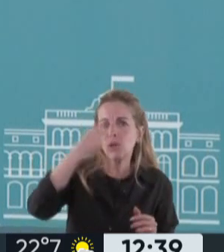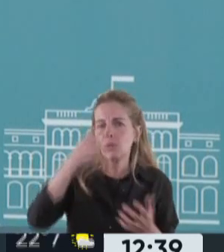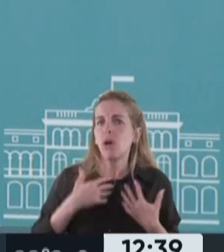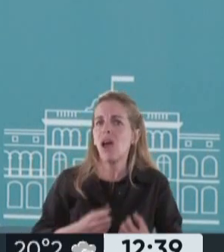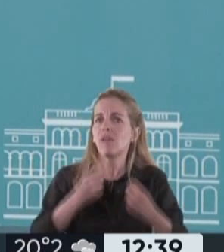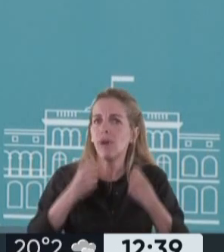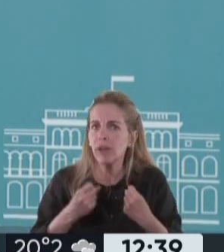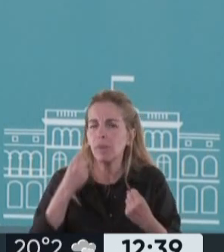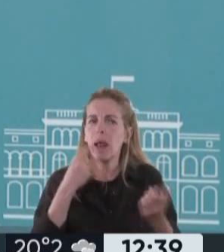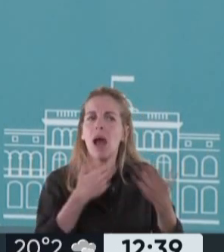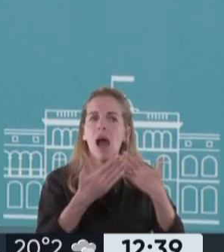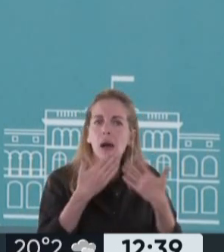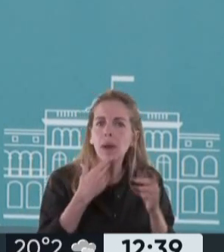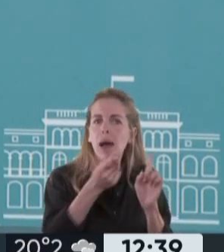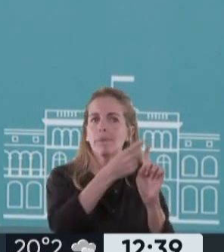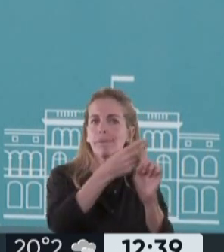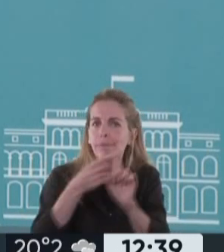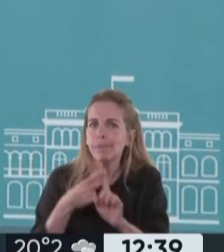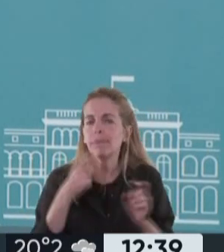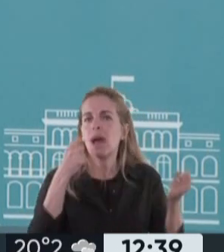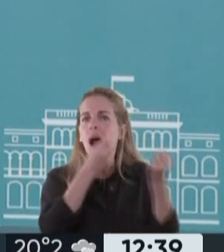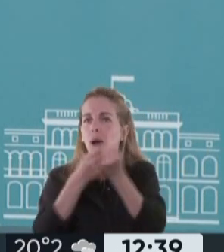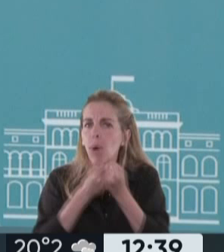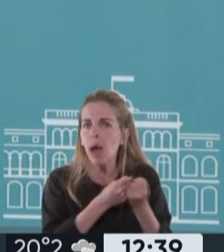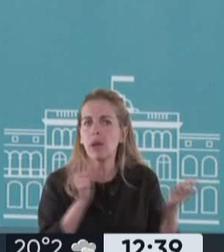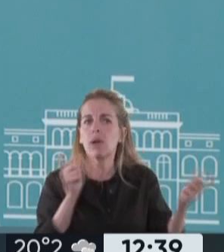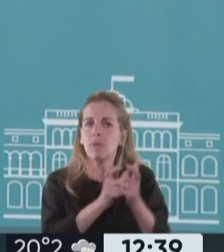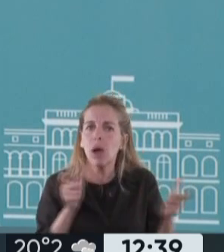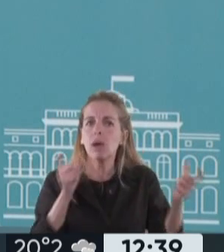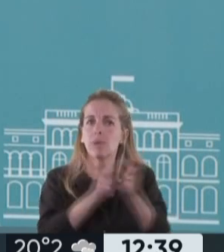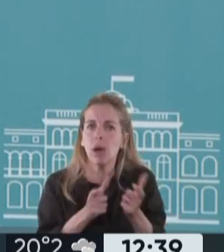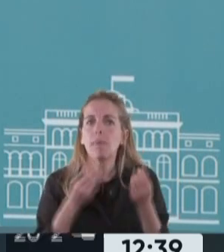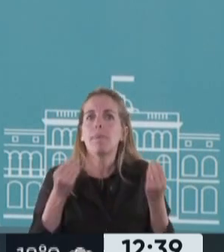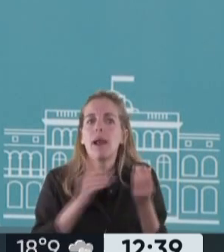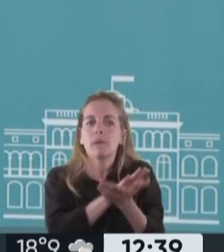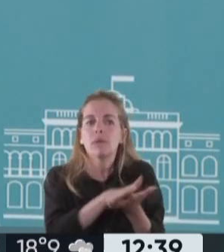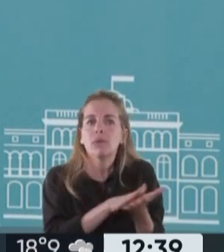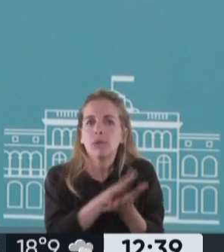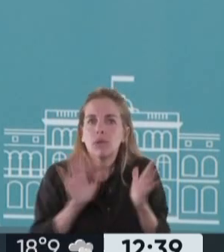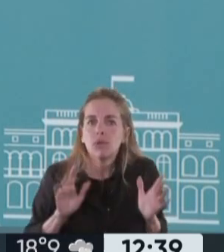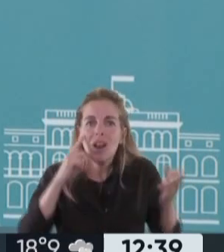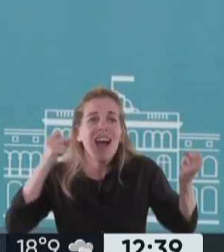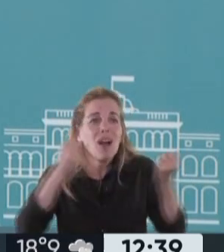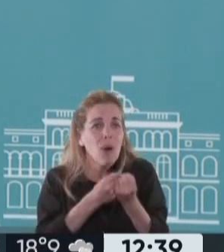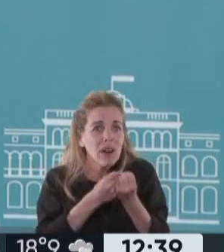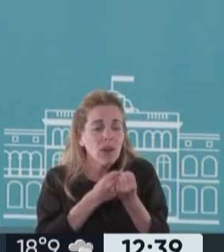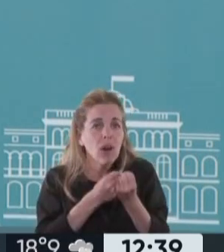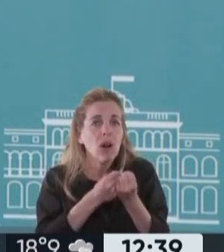esfuerzos necesarios para ver de llegar a un acuerdo. El acuerdo que se llegó